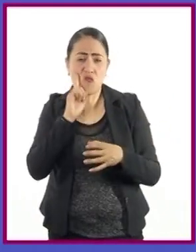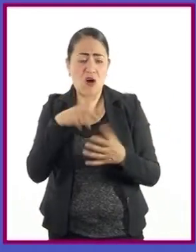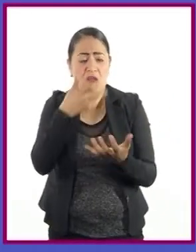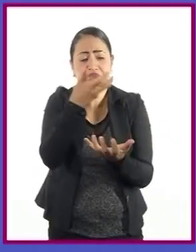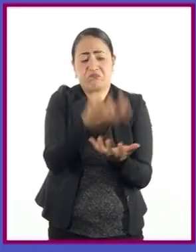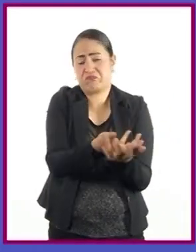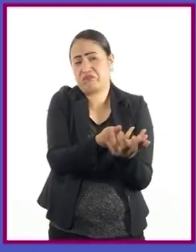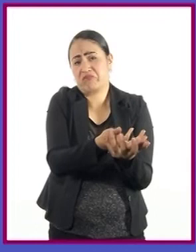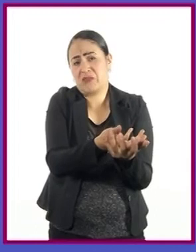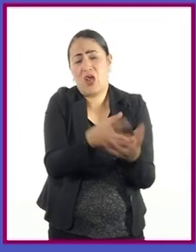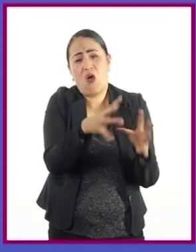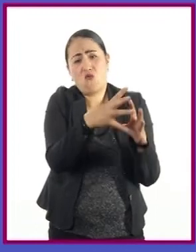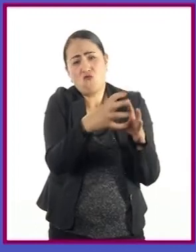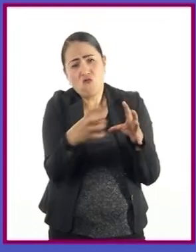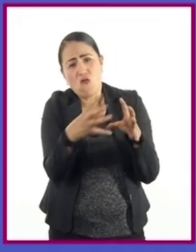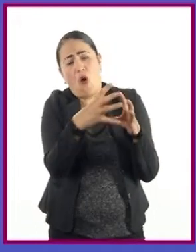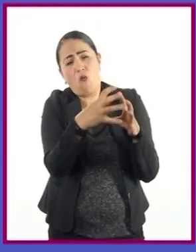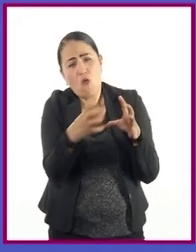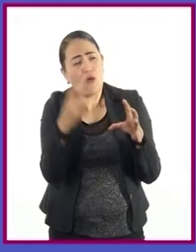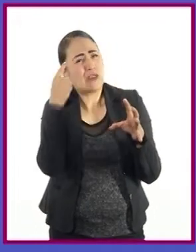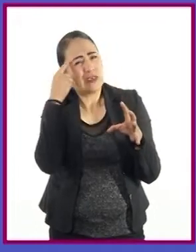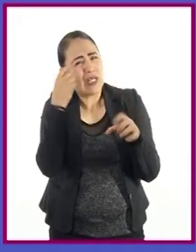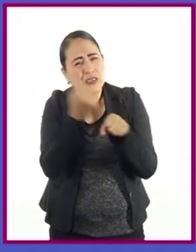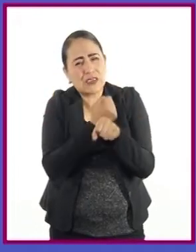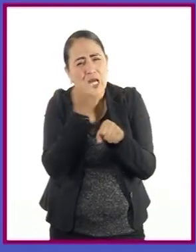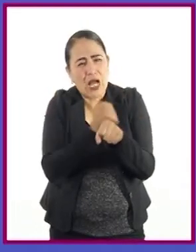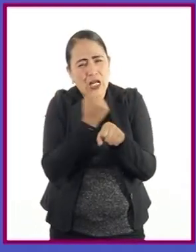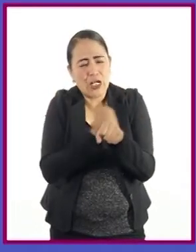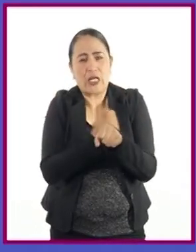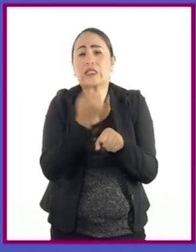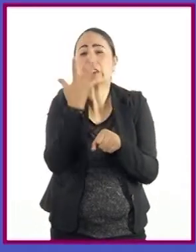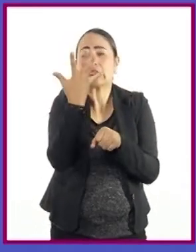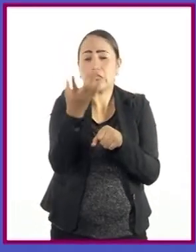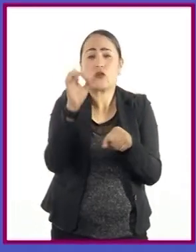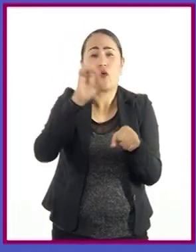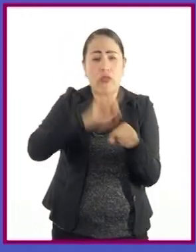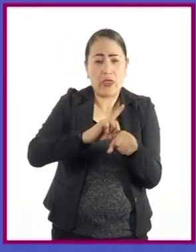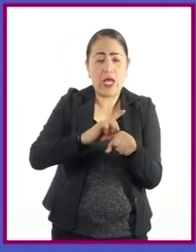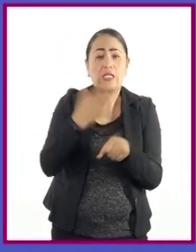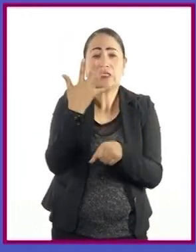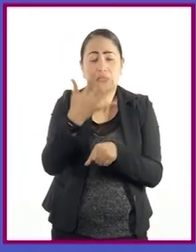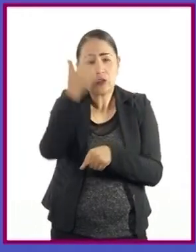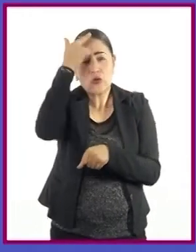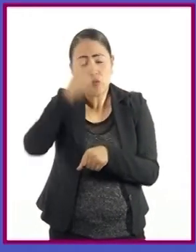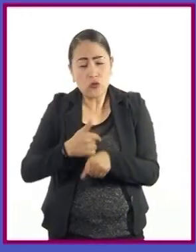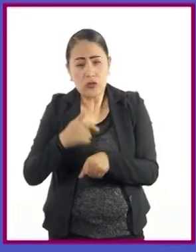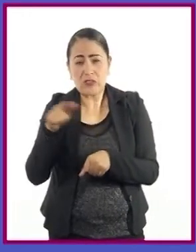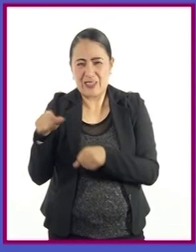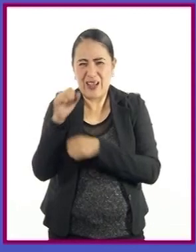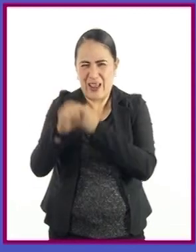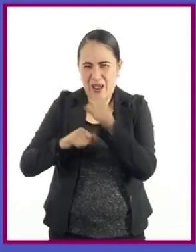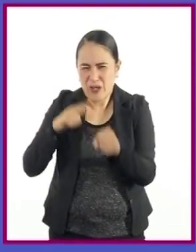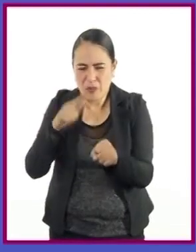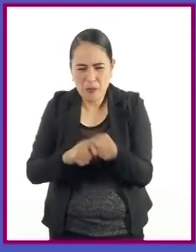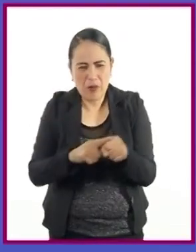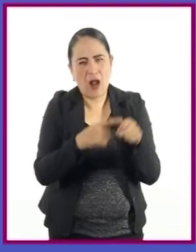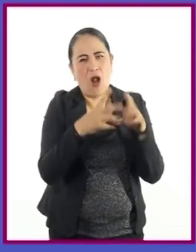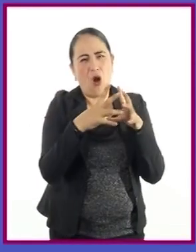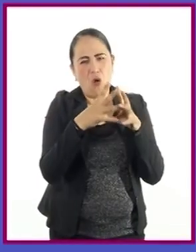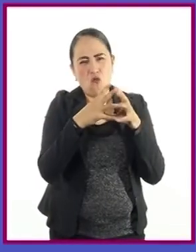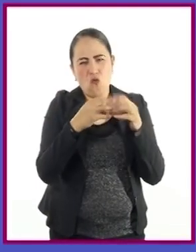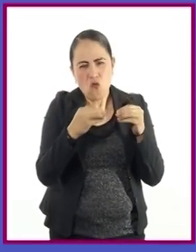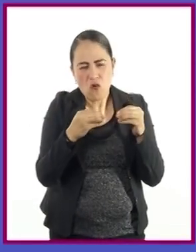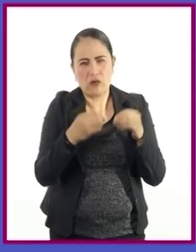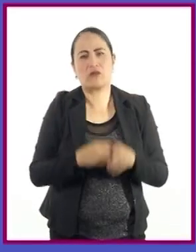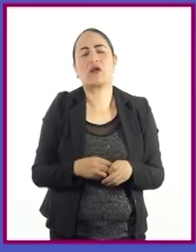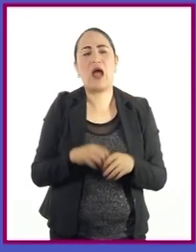vertiginosa. En 5 días, en 5 noches, había vaciado a Alicia. Estos parásitos de las